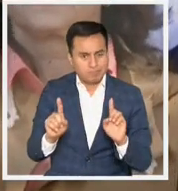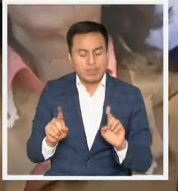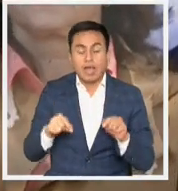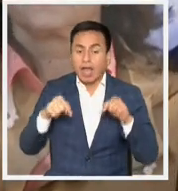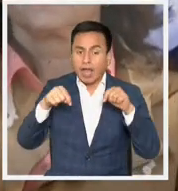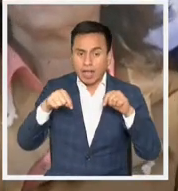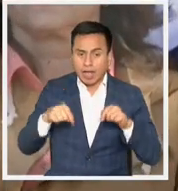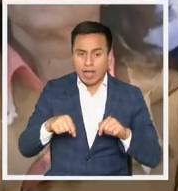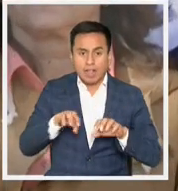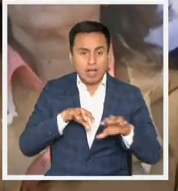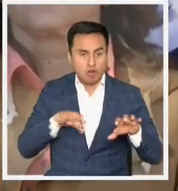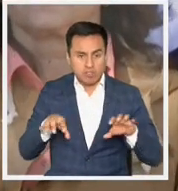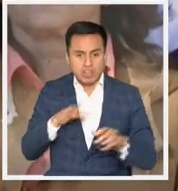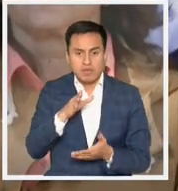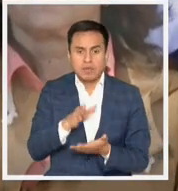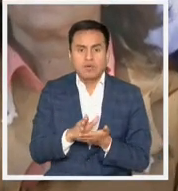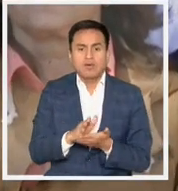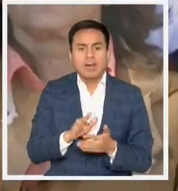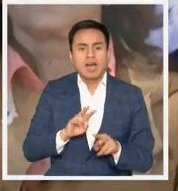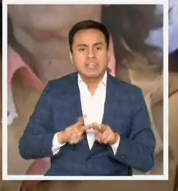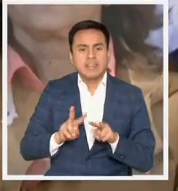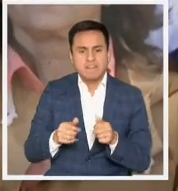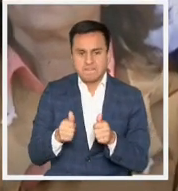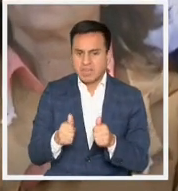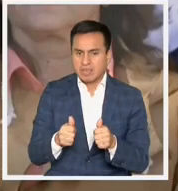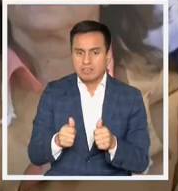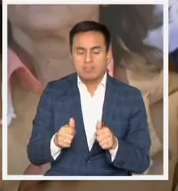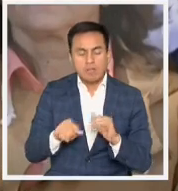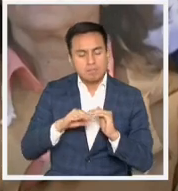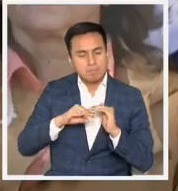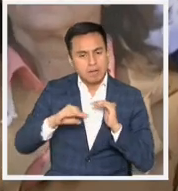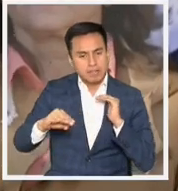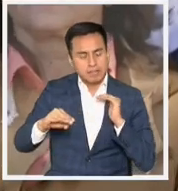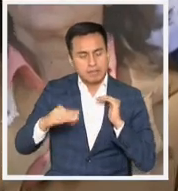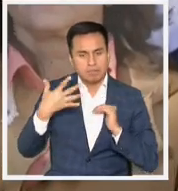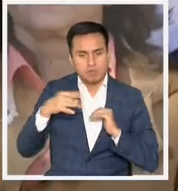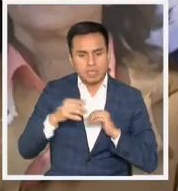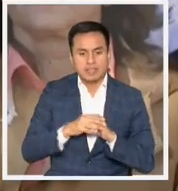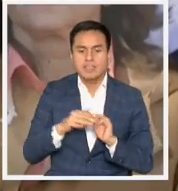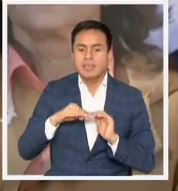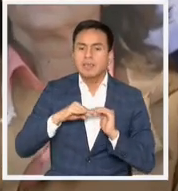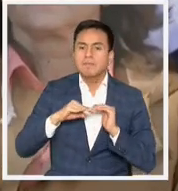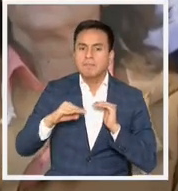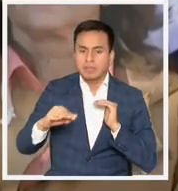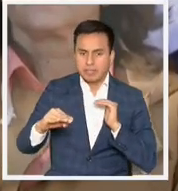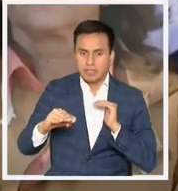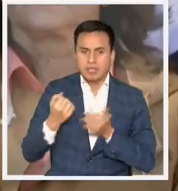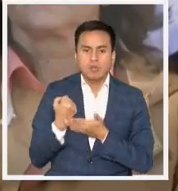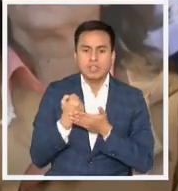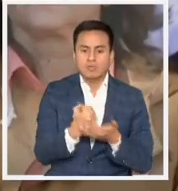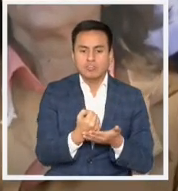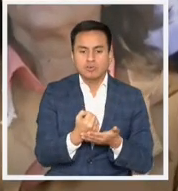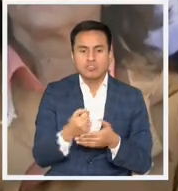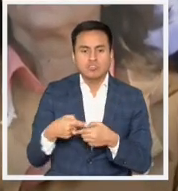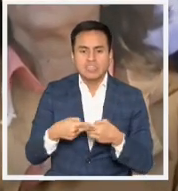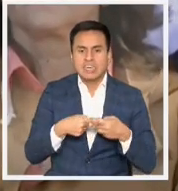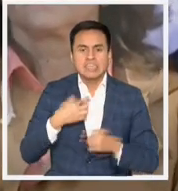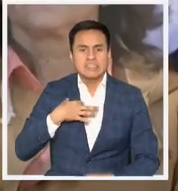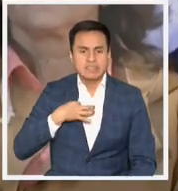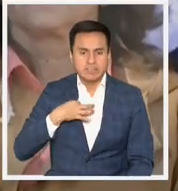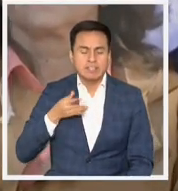acá las cosas tenemos que hacerlas bien y tenemos que mantener, y esto es importante, mantener la colaboración con la sociedad